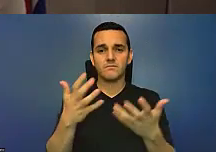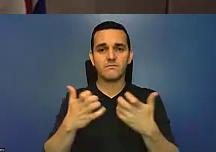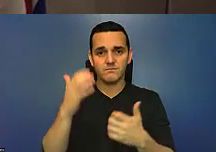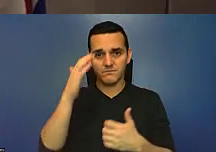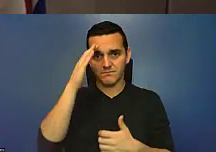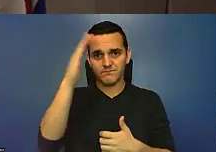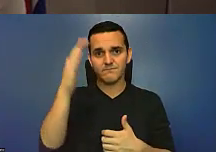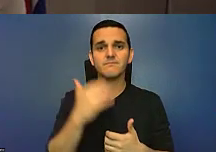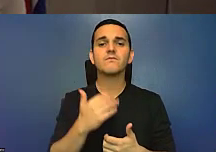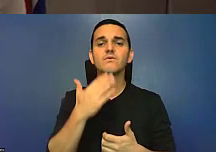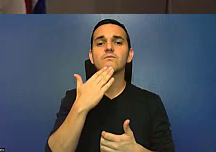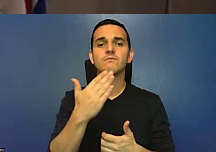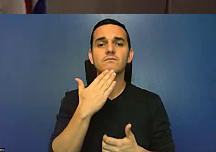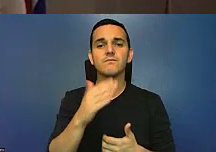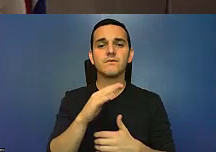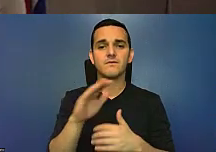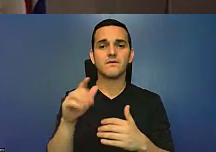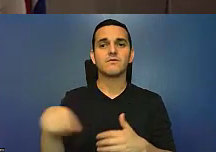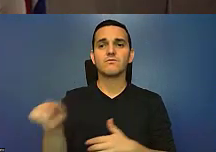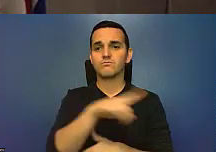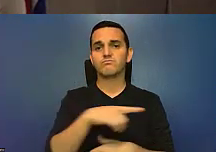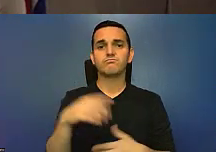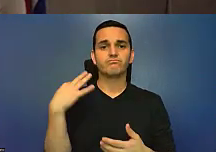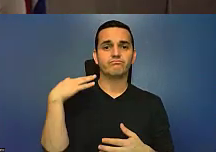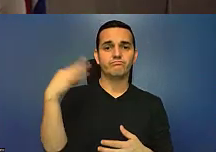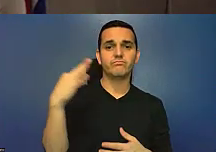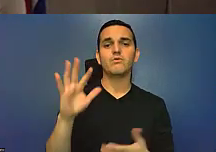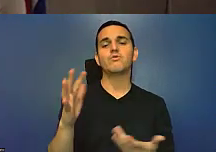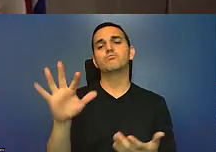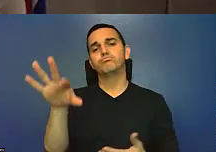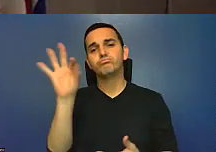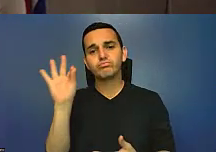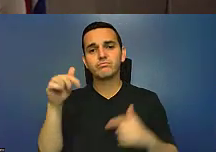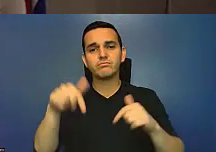a la Secretaría de Investigación por haberme invitado a presentarles este proyecto.